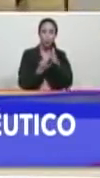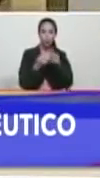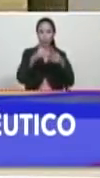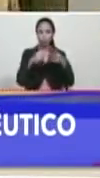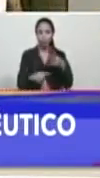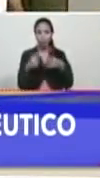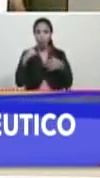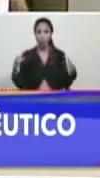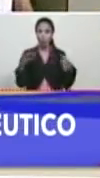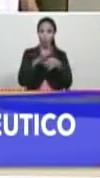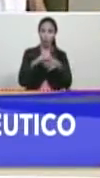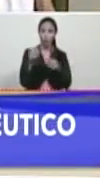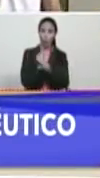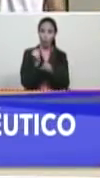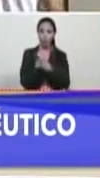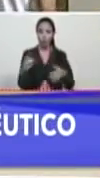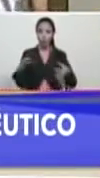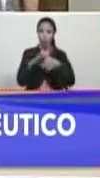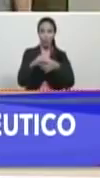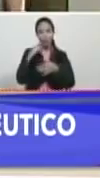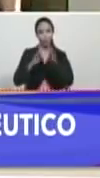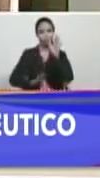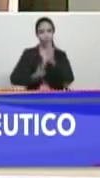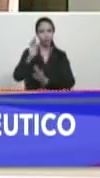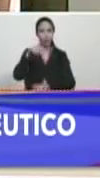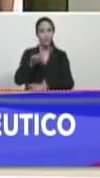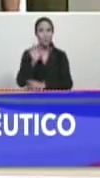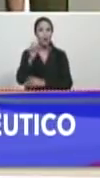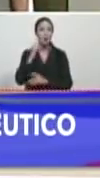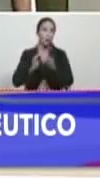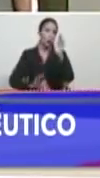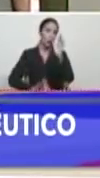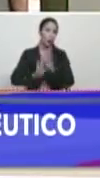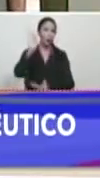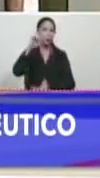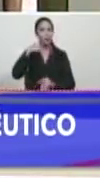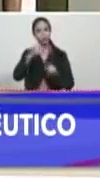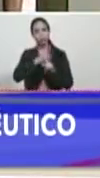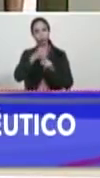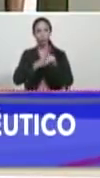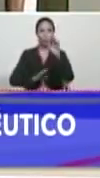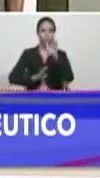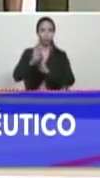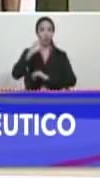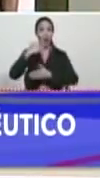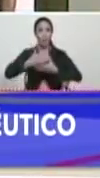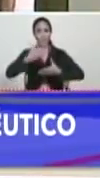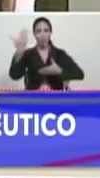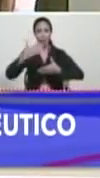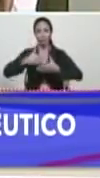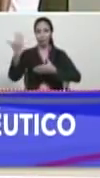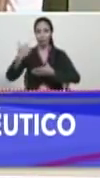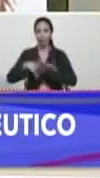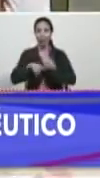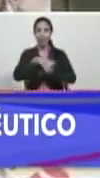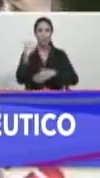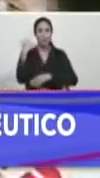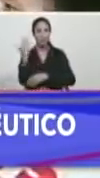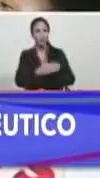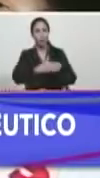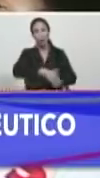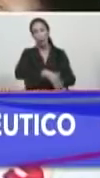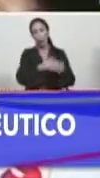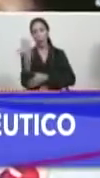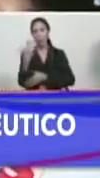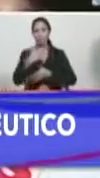los trabajadores de la salud, vamos a sacar adelante a nuestro país y vamos a derrotar las sanciones y el bloqueo, y le vamos a dar